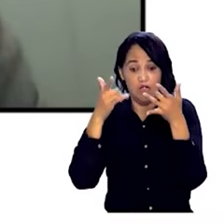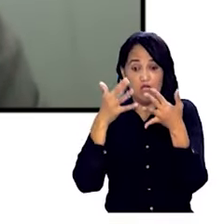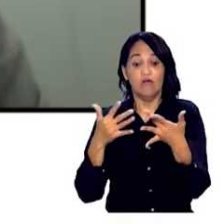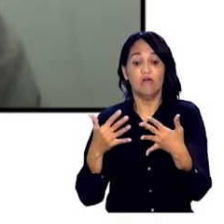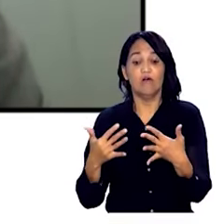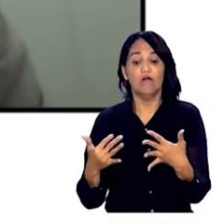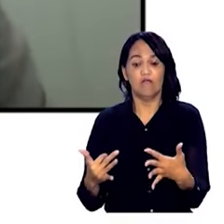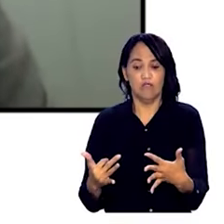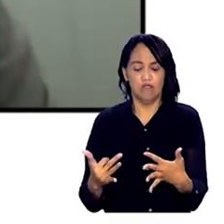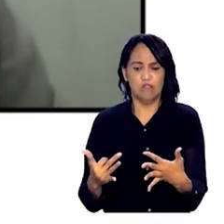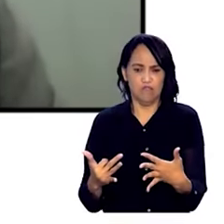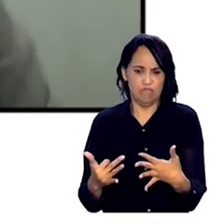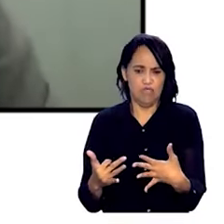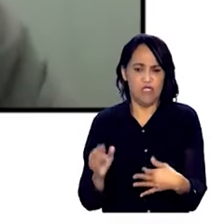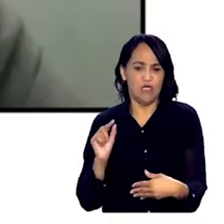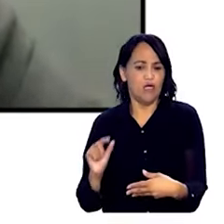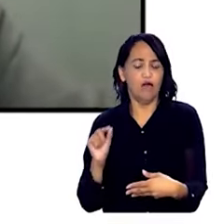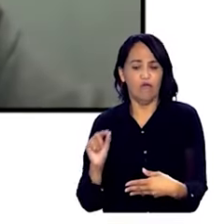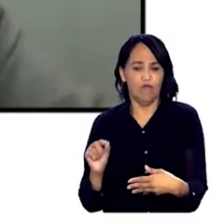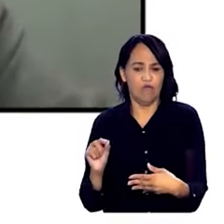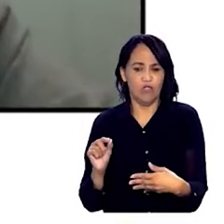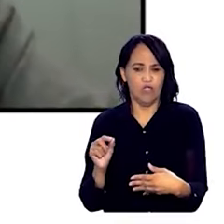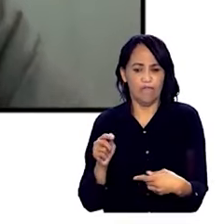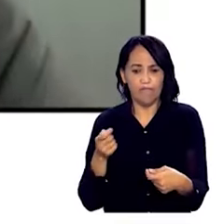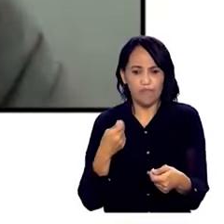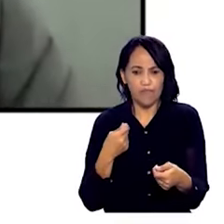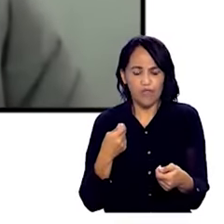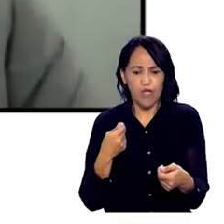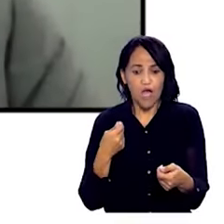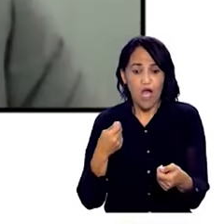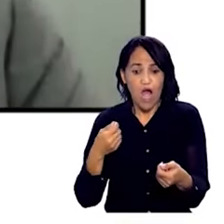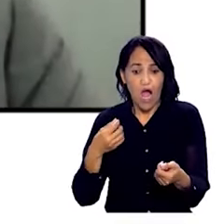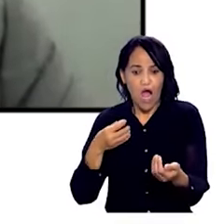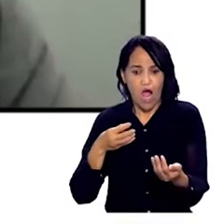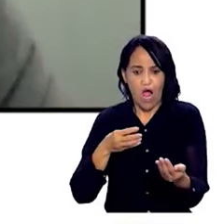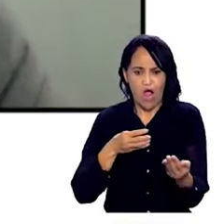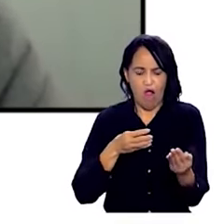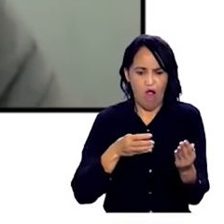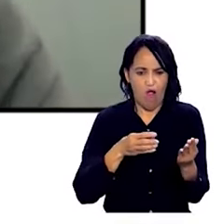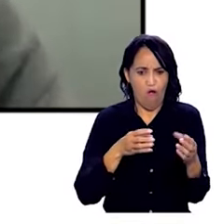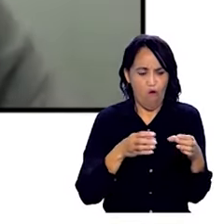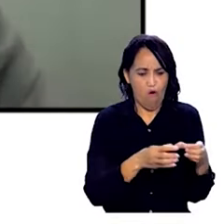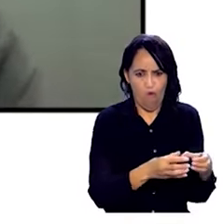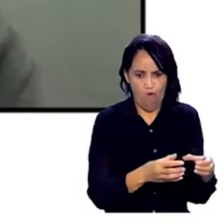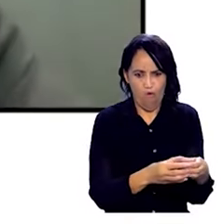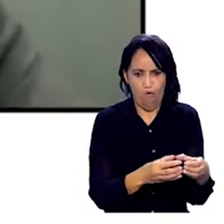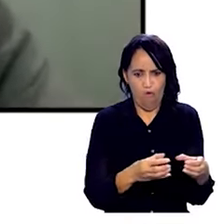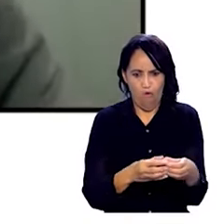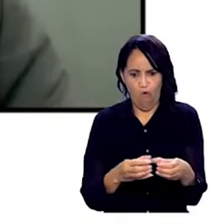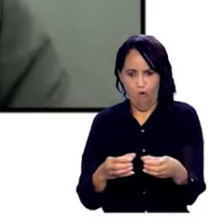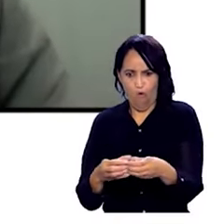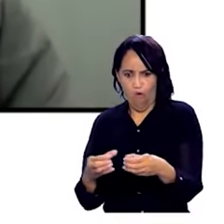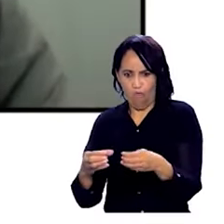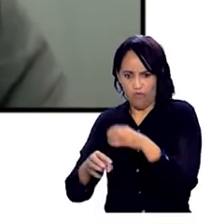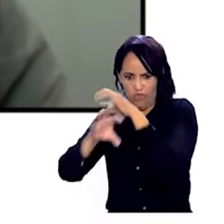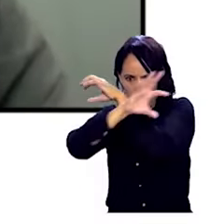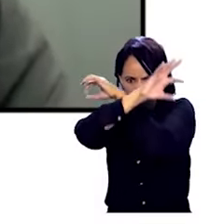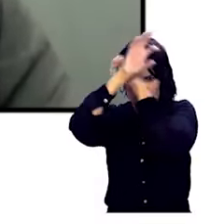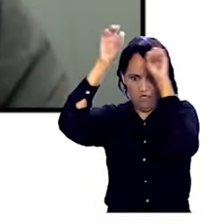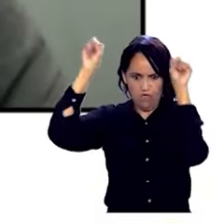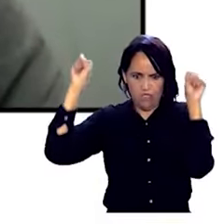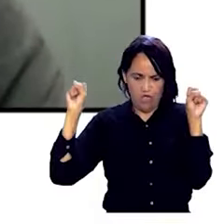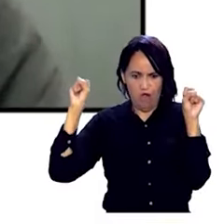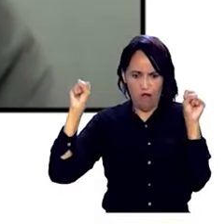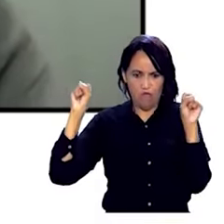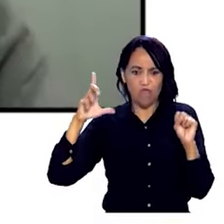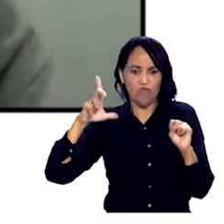introducción composi de la corte Suprema la corte Suprema está compuesta por integrantes esta una integra ha domin en